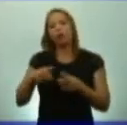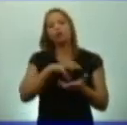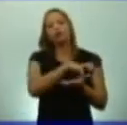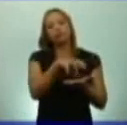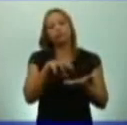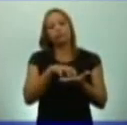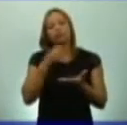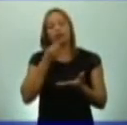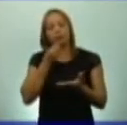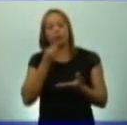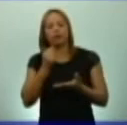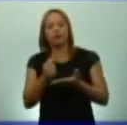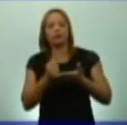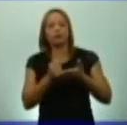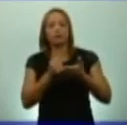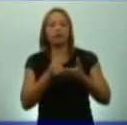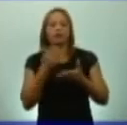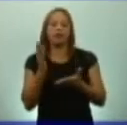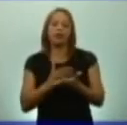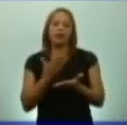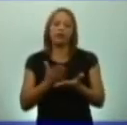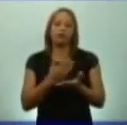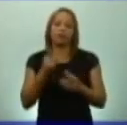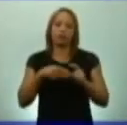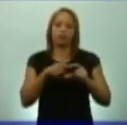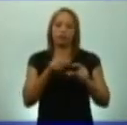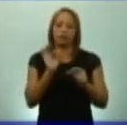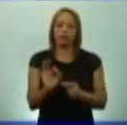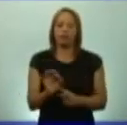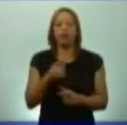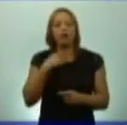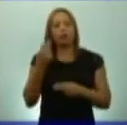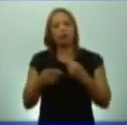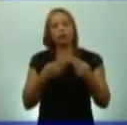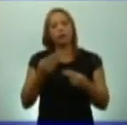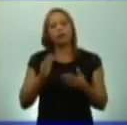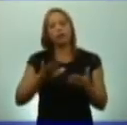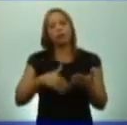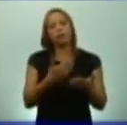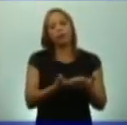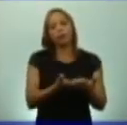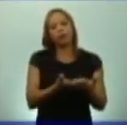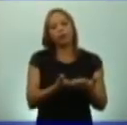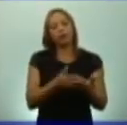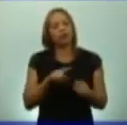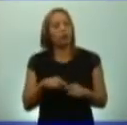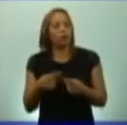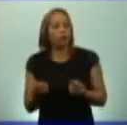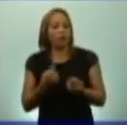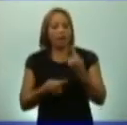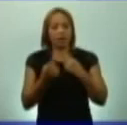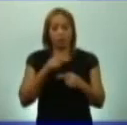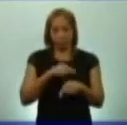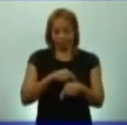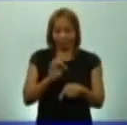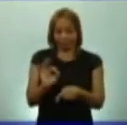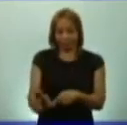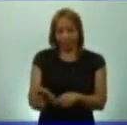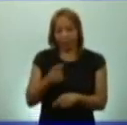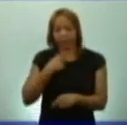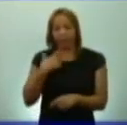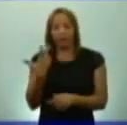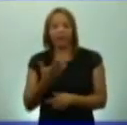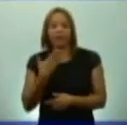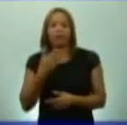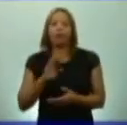que enriquezcan el estudio de estos contenidos. Y te queremos hacer una propuesta porque en algún momento tendremos ya